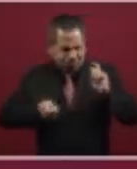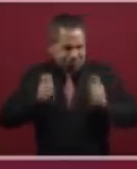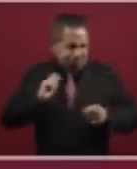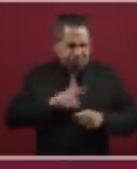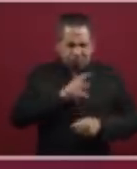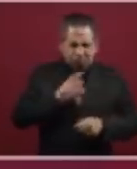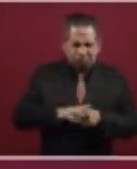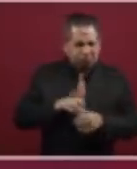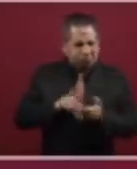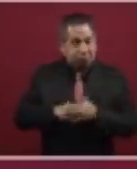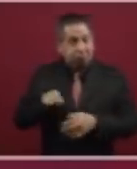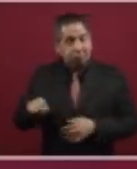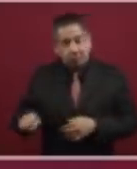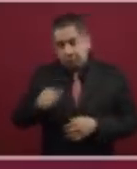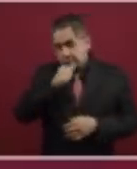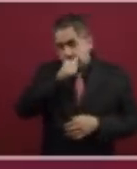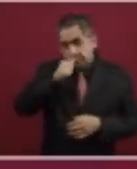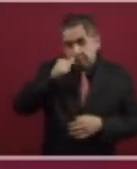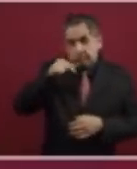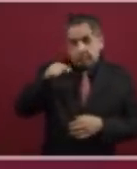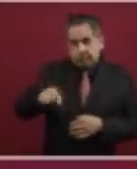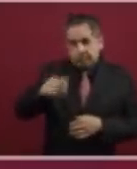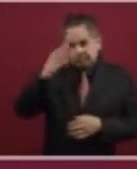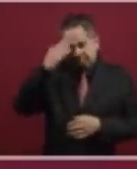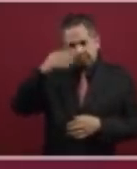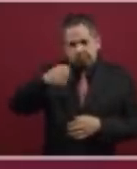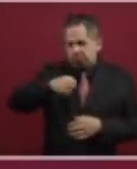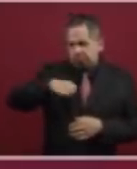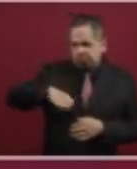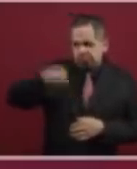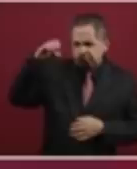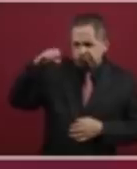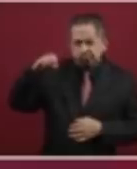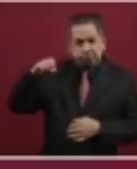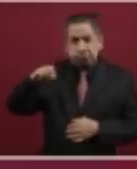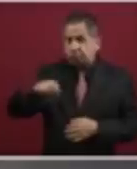era además el de más edad.